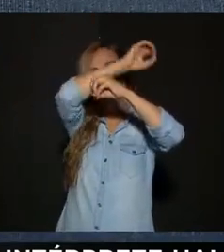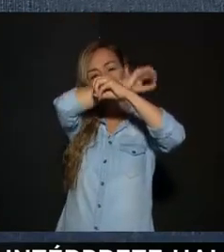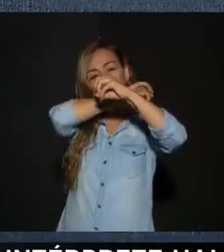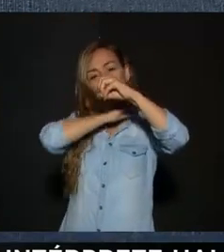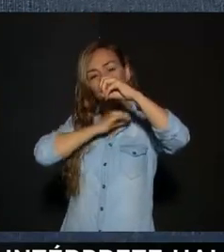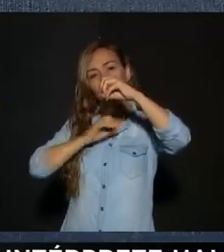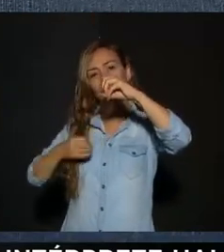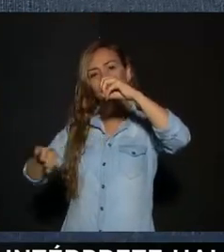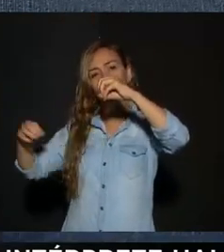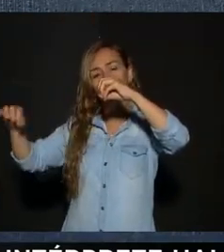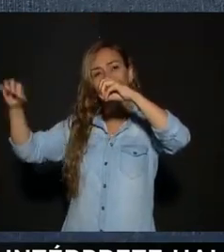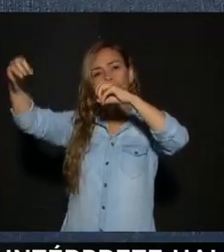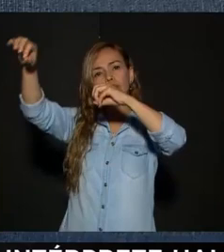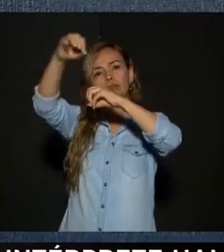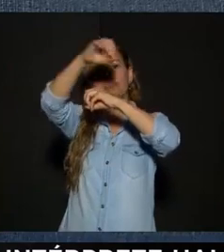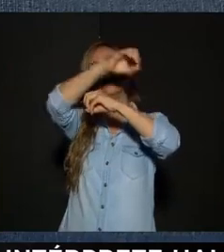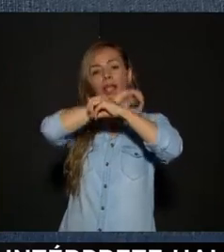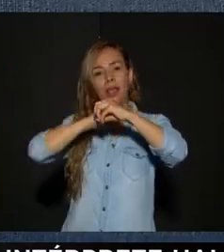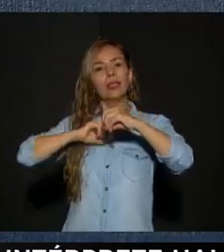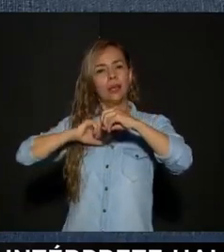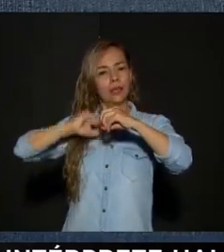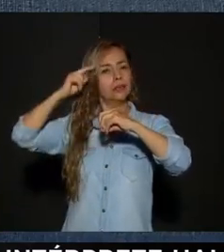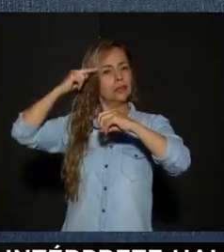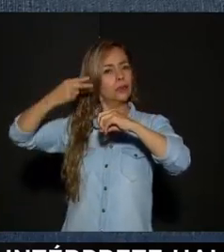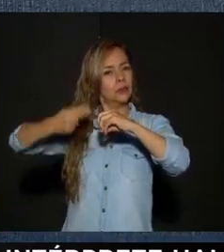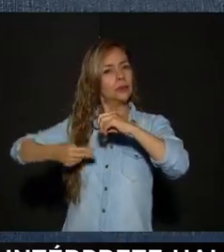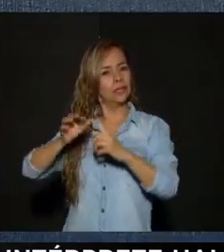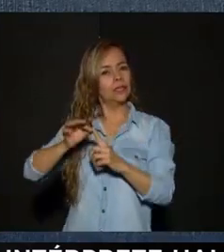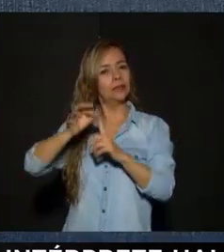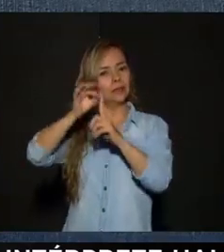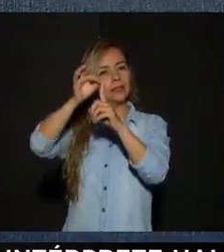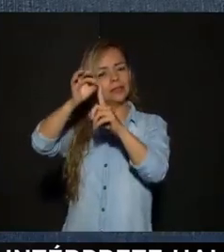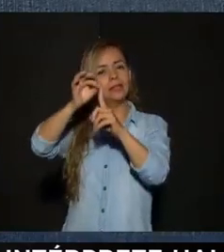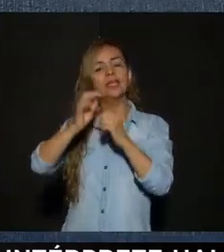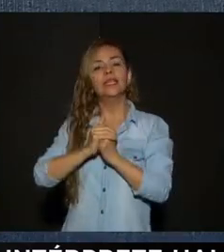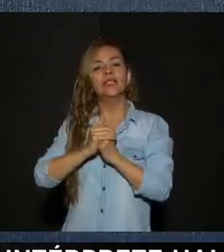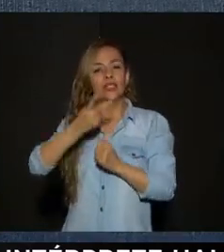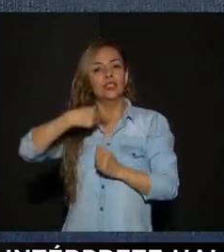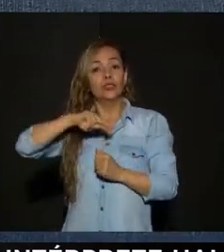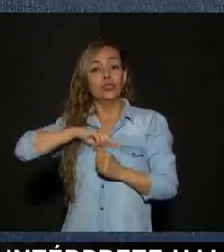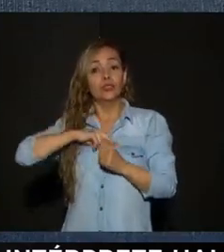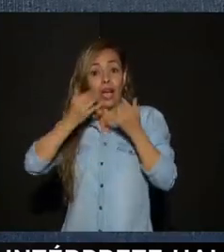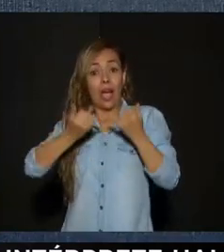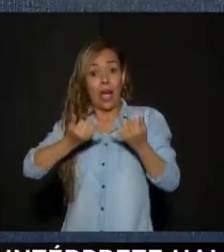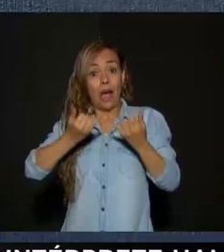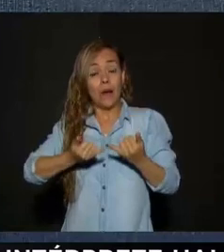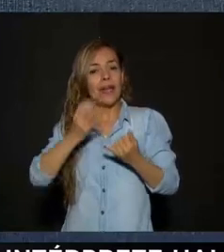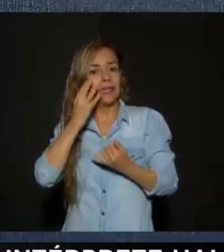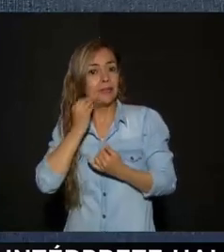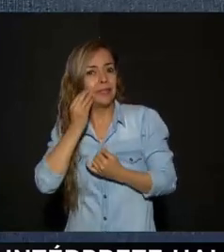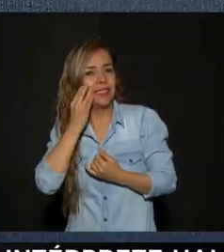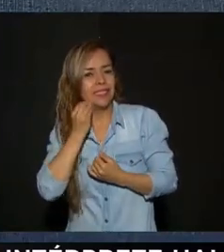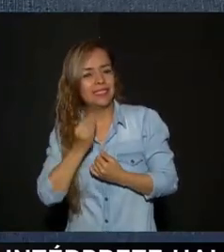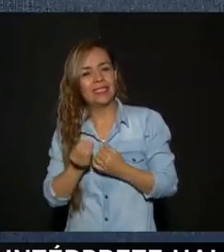una historia muy especial. Por eso he propuesto que hagamos a través de una experiencia memorable de